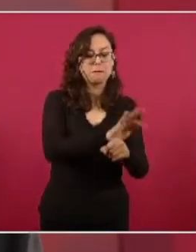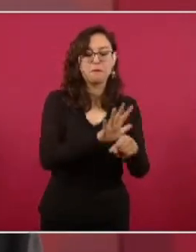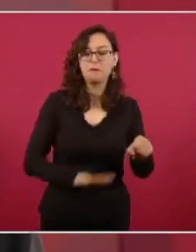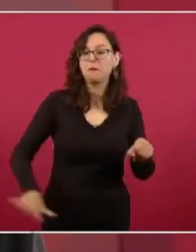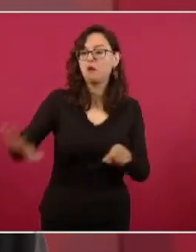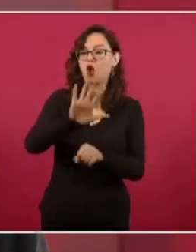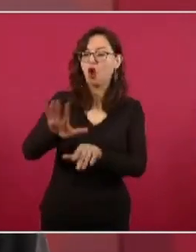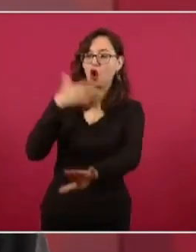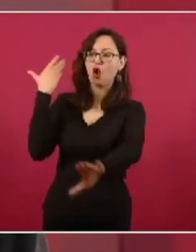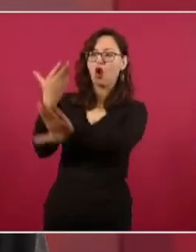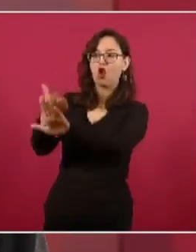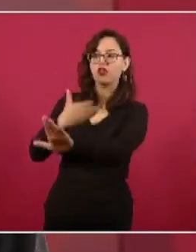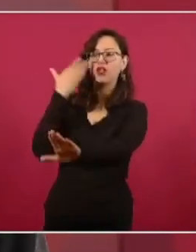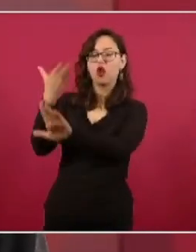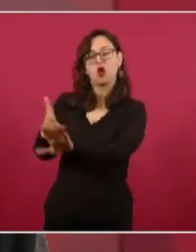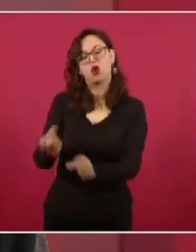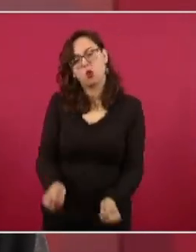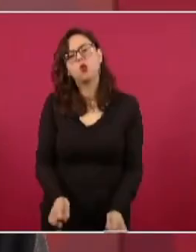Todas.